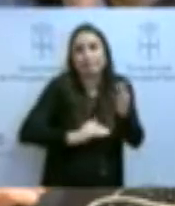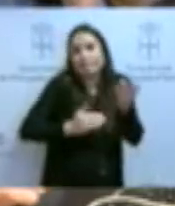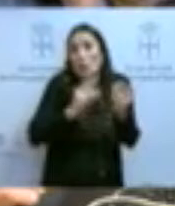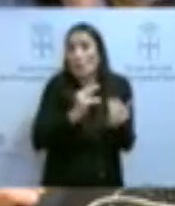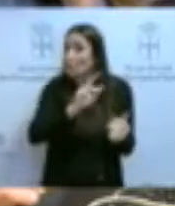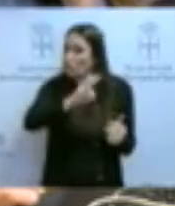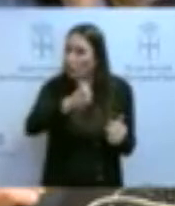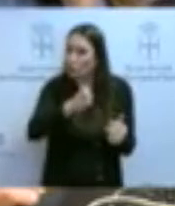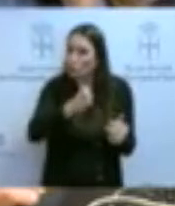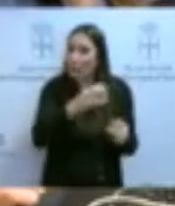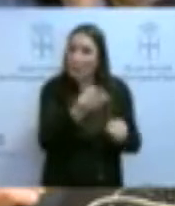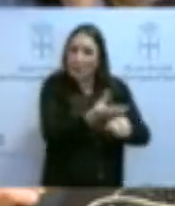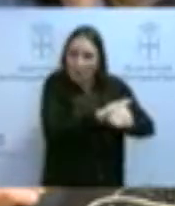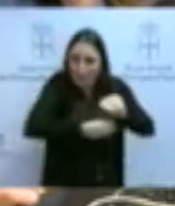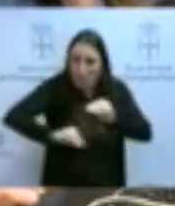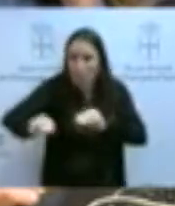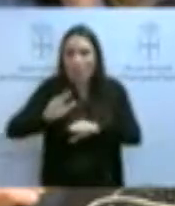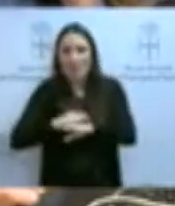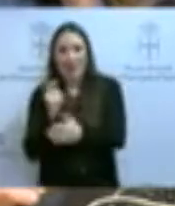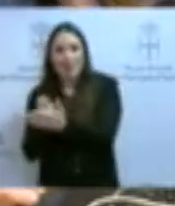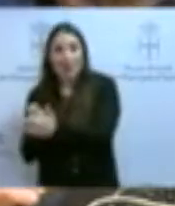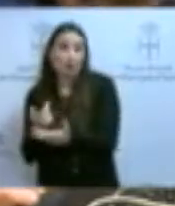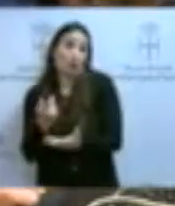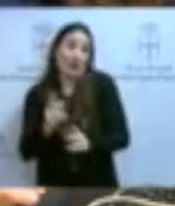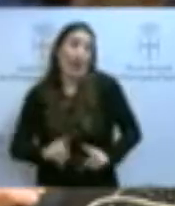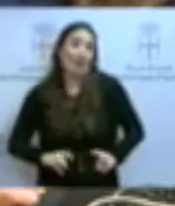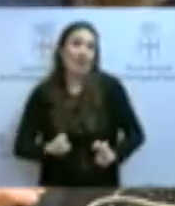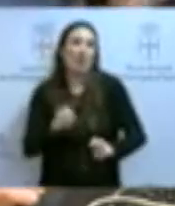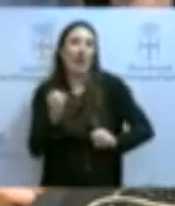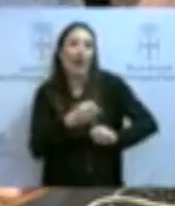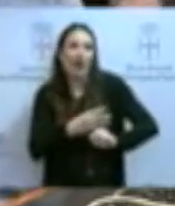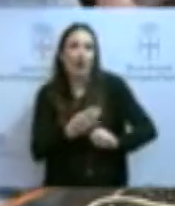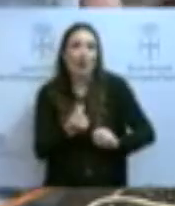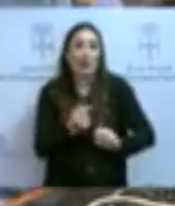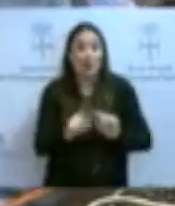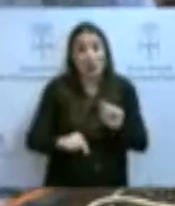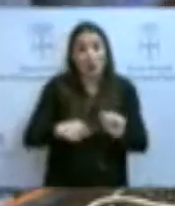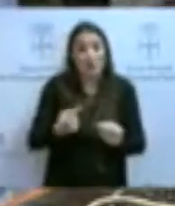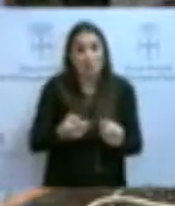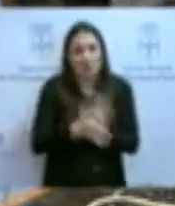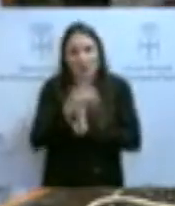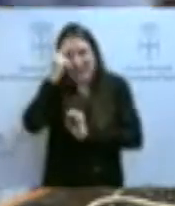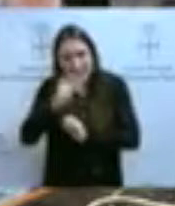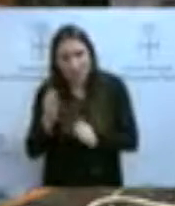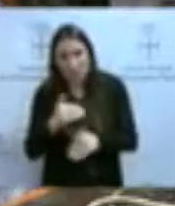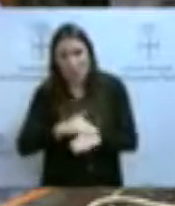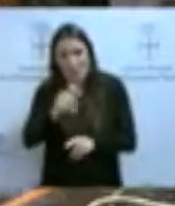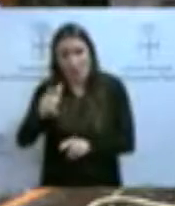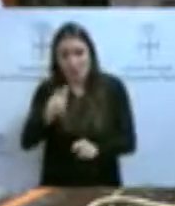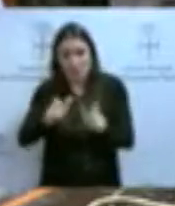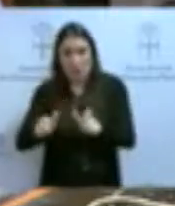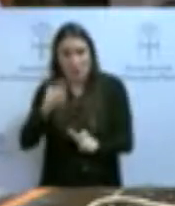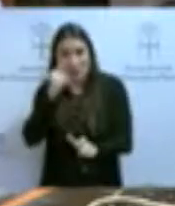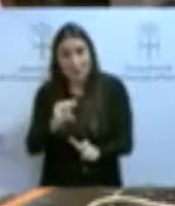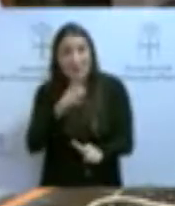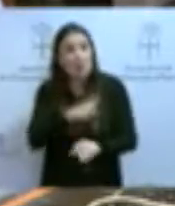compromisos con los empleados públicos. Prefirieron entonces el ahorro del coste, aunque fuera a costa de la falta absoluta de respeto a los derechos, porque el Gobierno